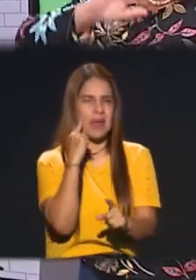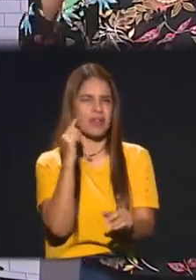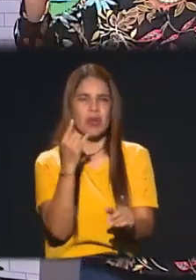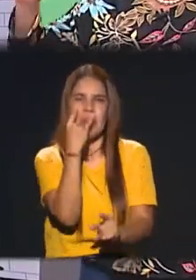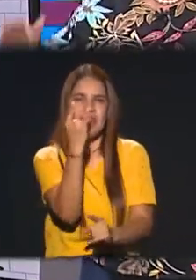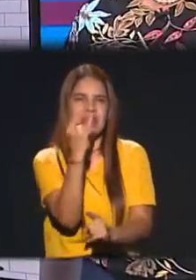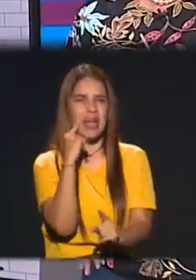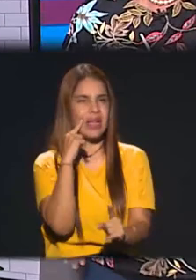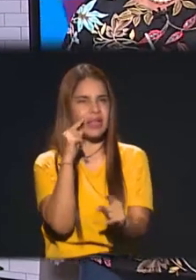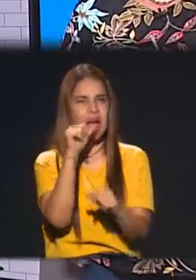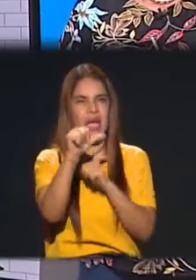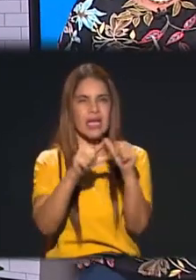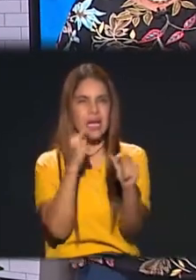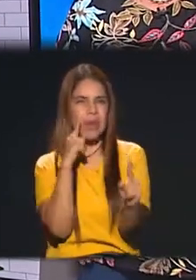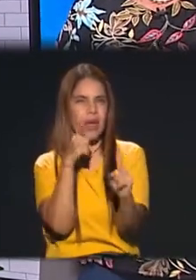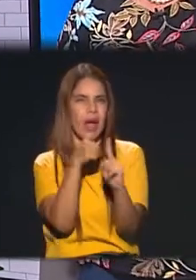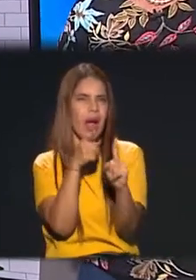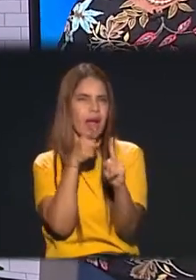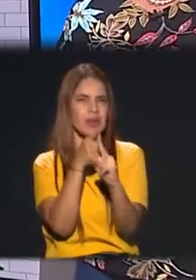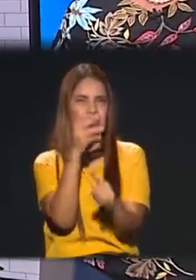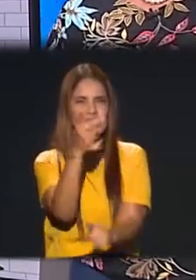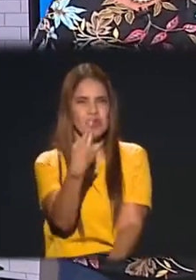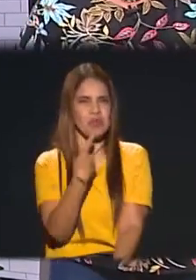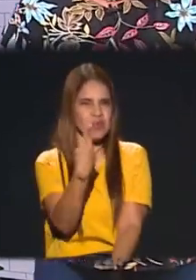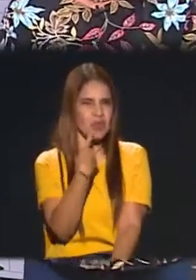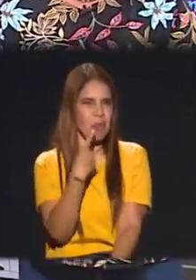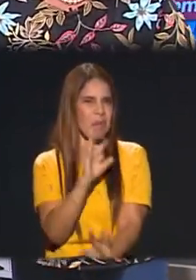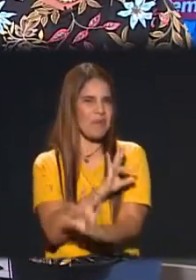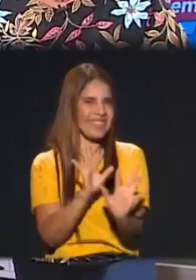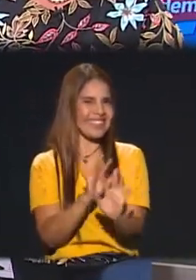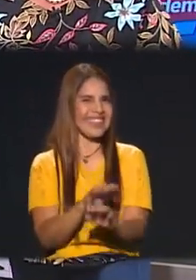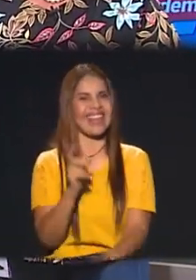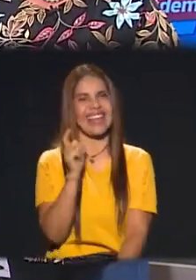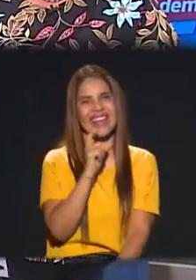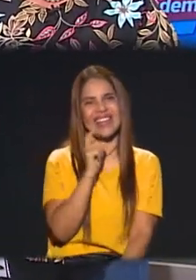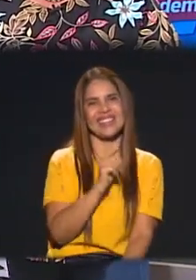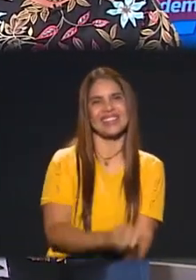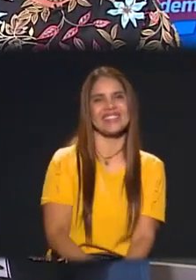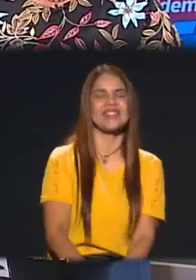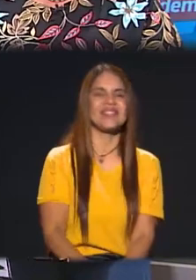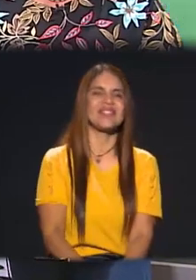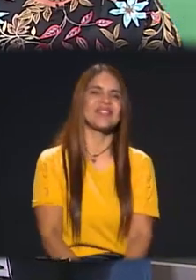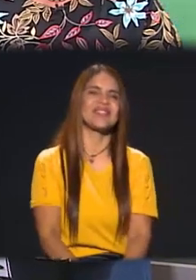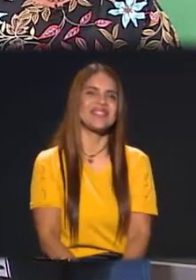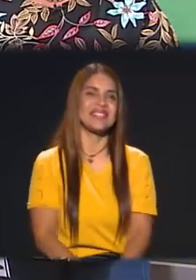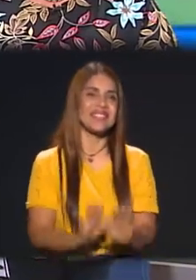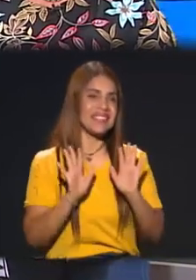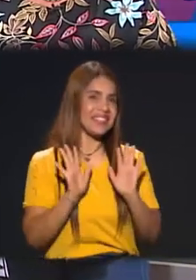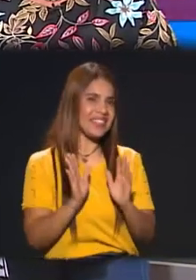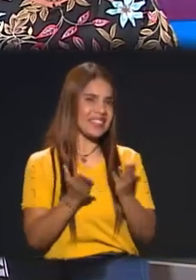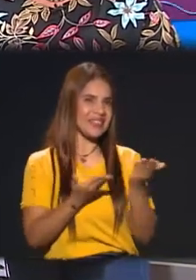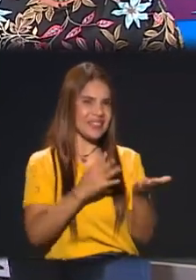Bueno, la vida, le entrego su torta. Bueno, nos vamos a unos mensajes institucionales y ya regresamos con más de este programa. En